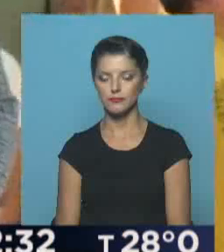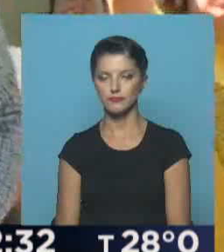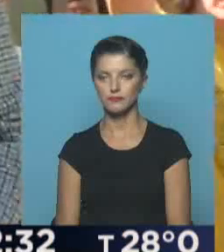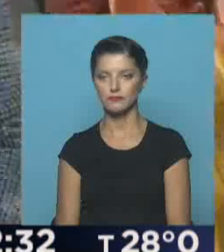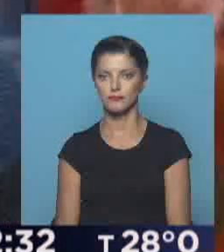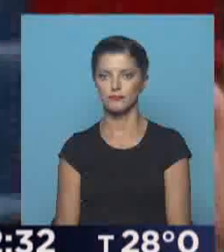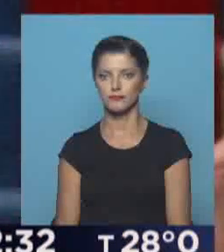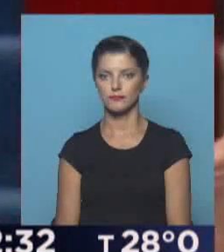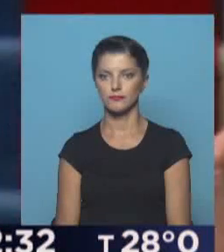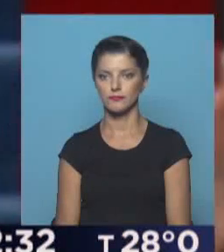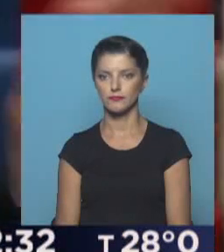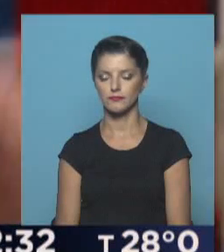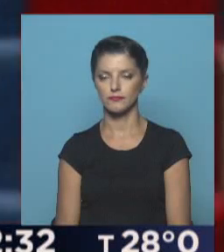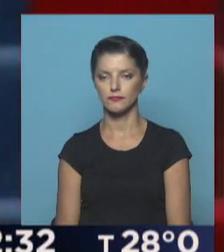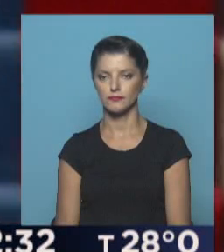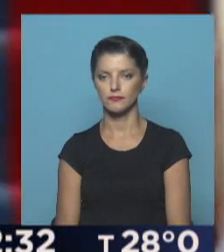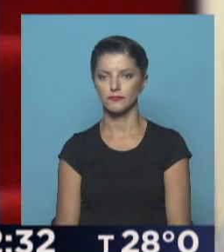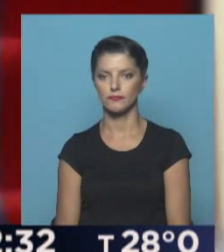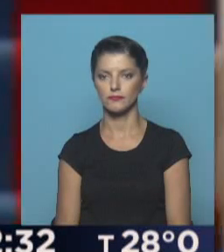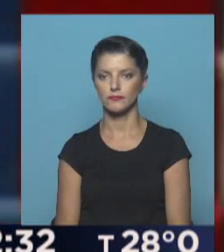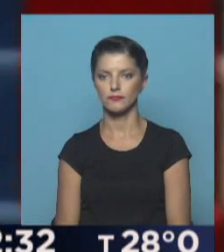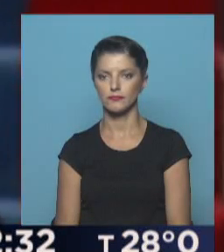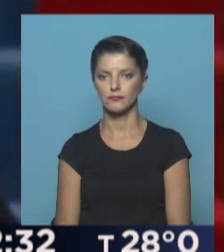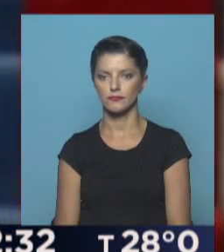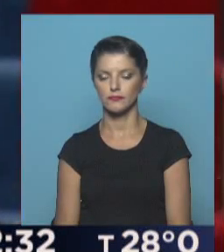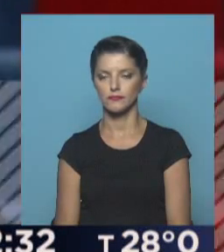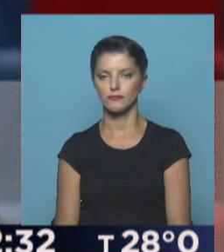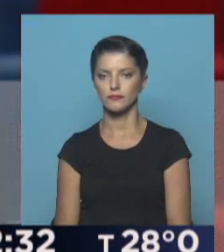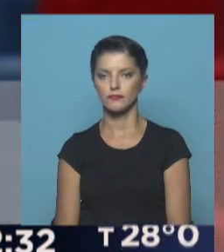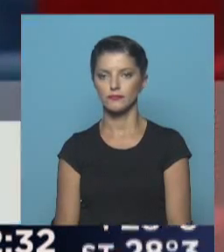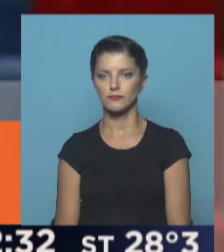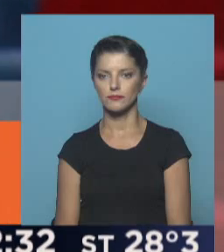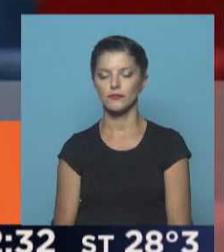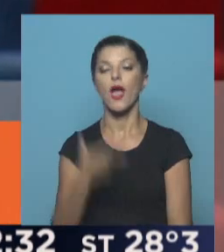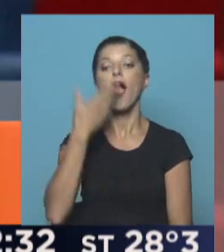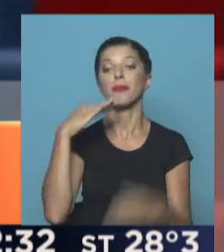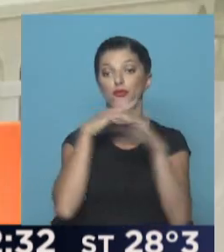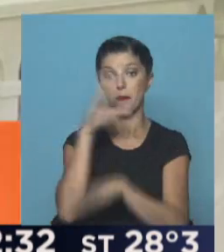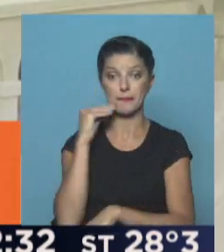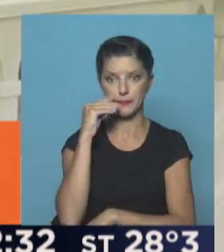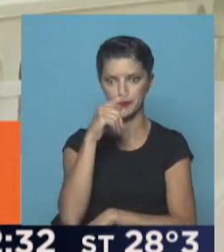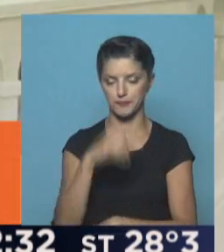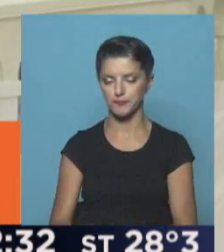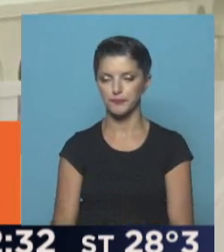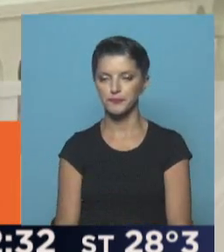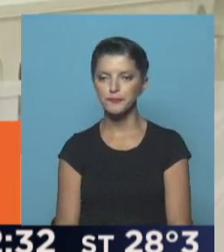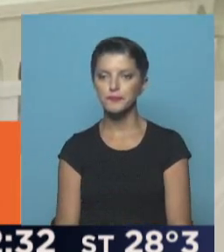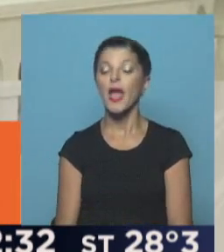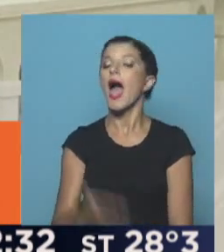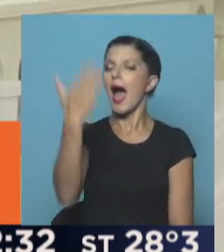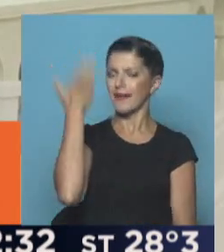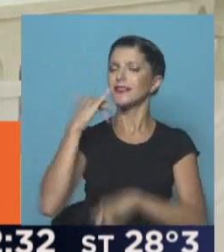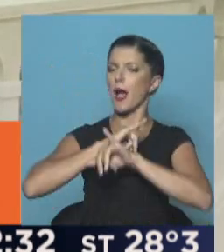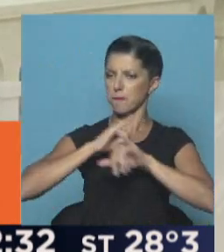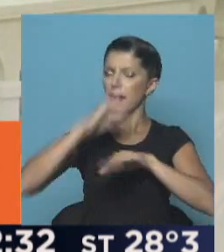We must protect our borders from the ravages of other countries. Fiel a sus promesas de campaña y a menos de